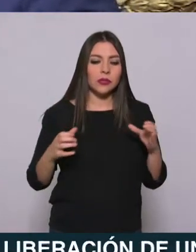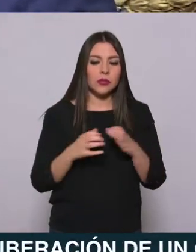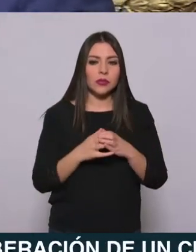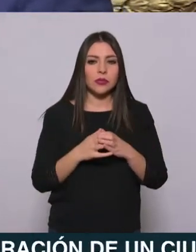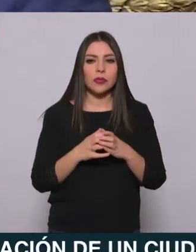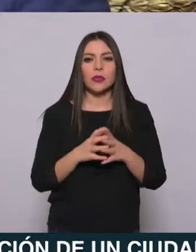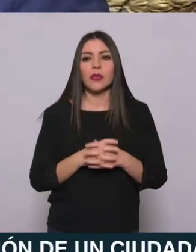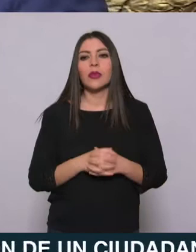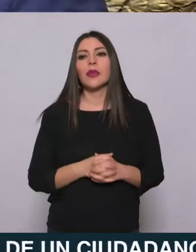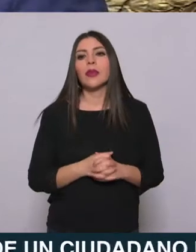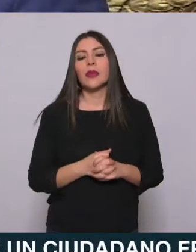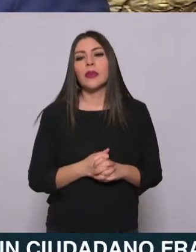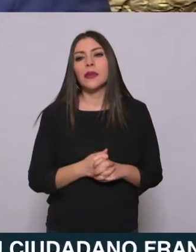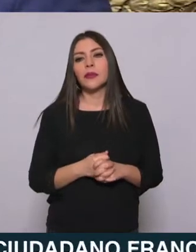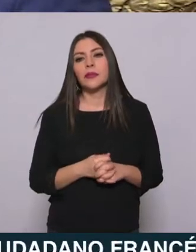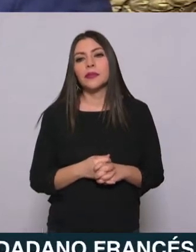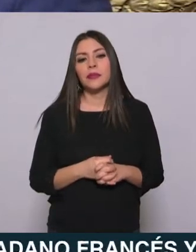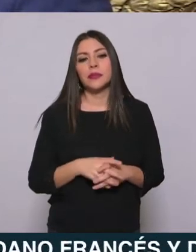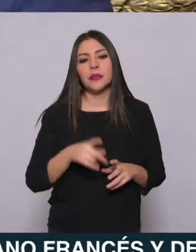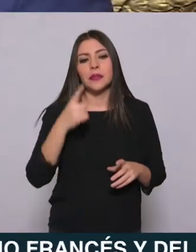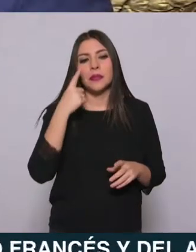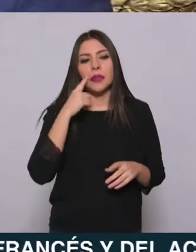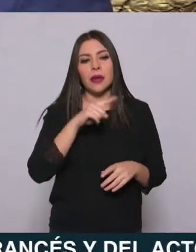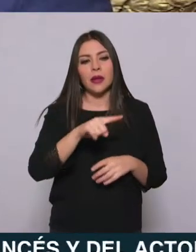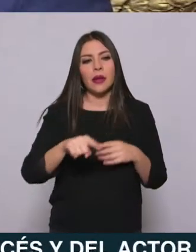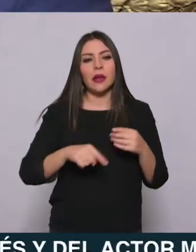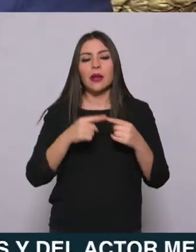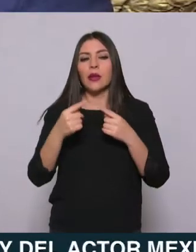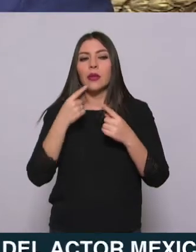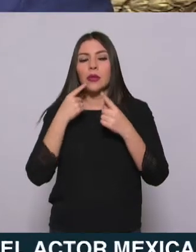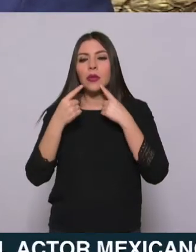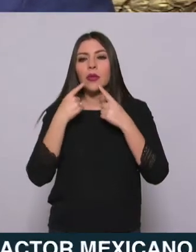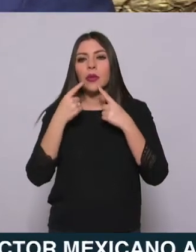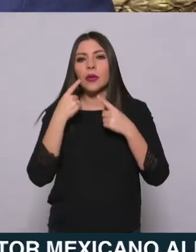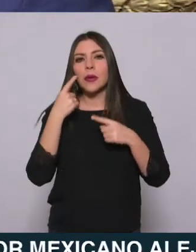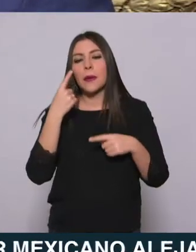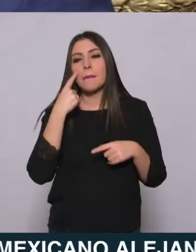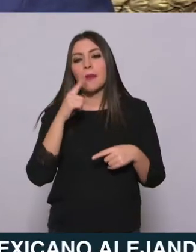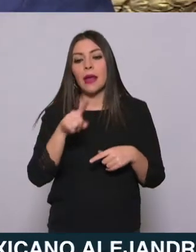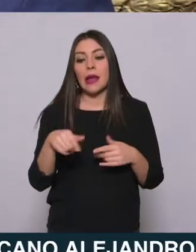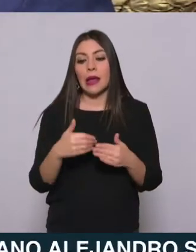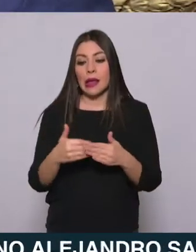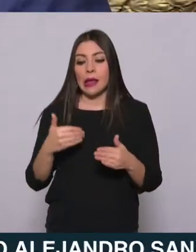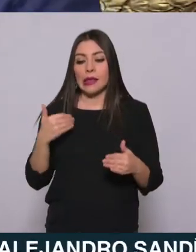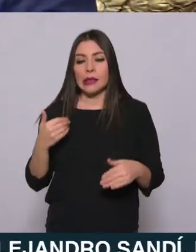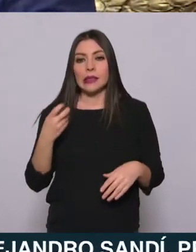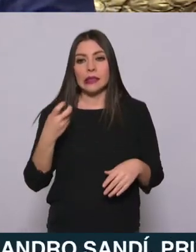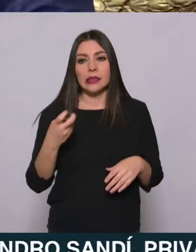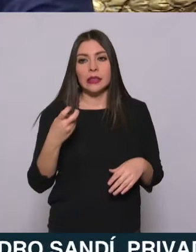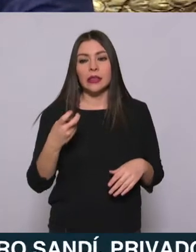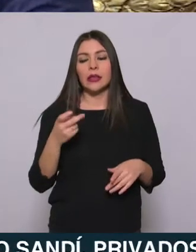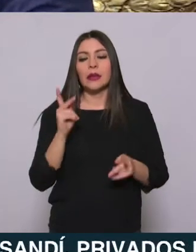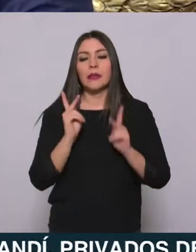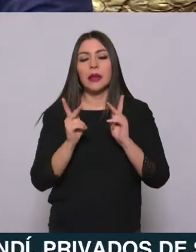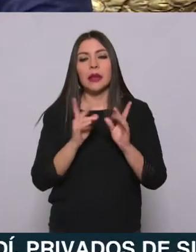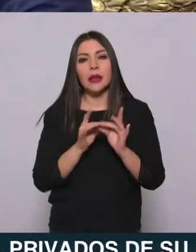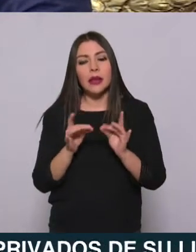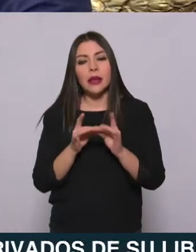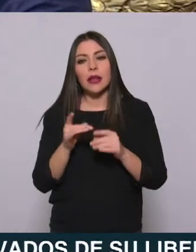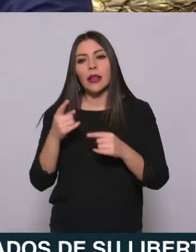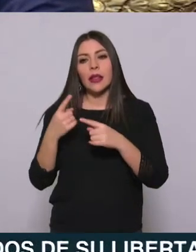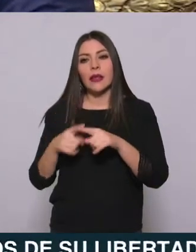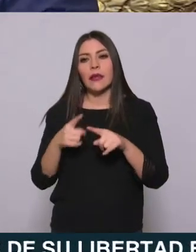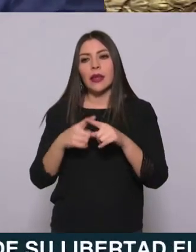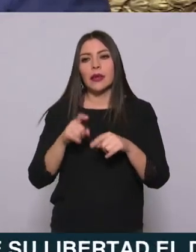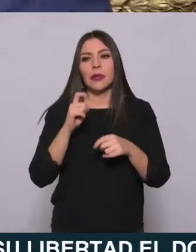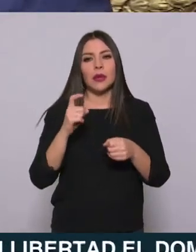revisar si estaba de acuerdo, si aceptaba o no mi renuncia. Previo a eso hubo pláticas con diferentes integrantes